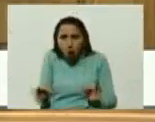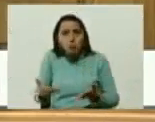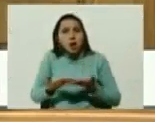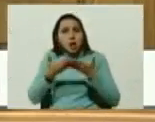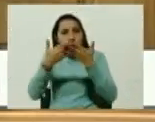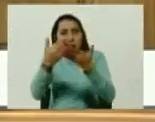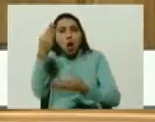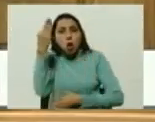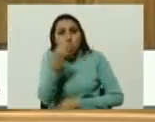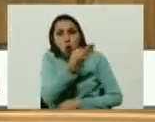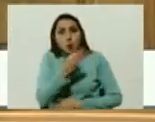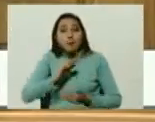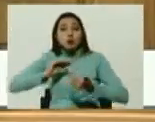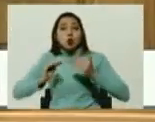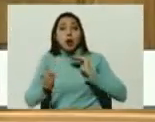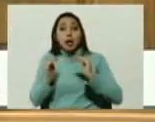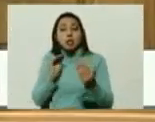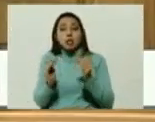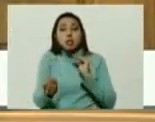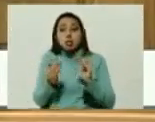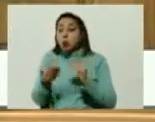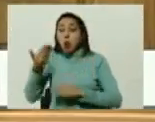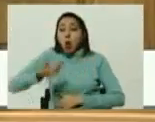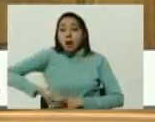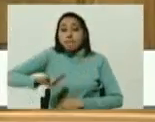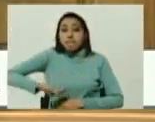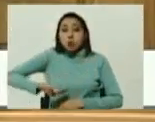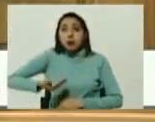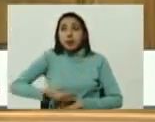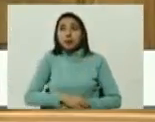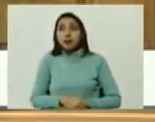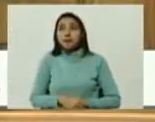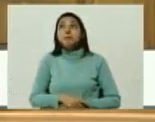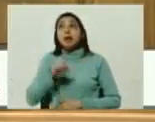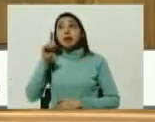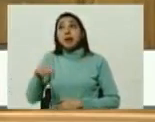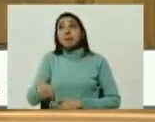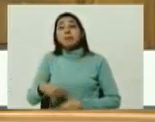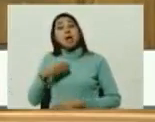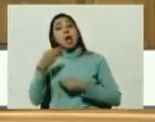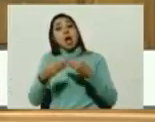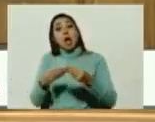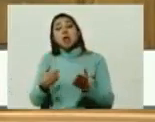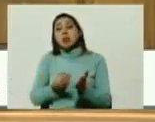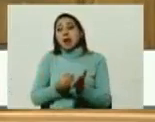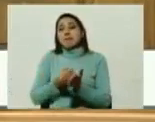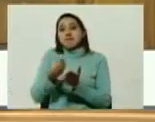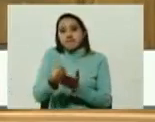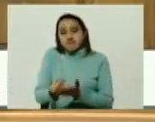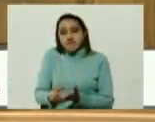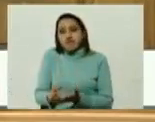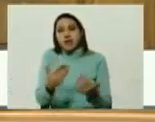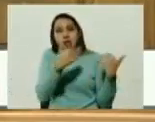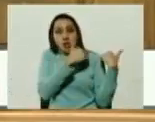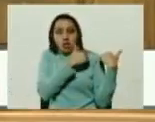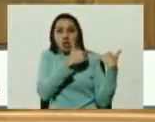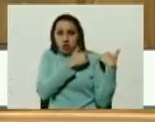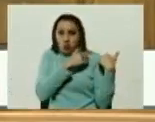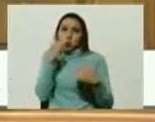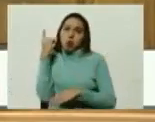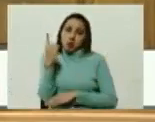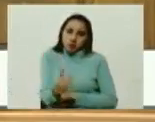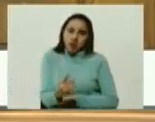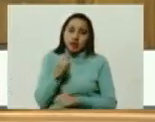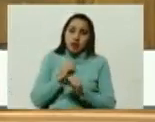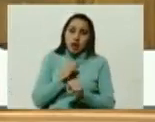compromiso ético fundamentalmente cumplir cabal y fielmente su responsabilidad y deberes con el